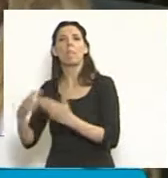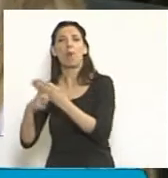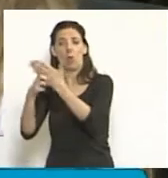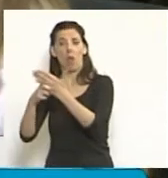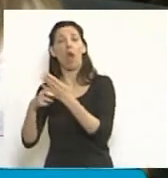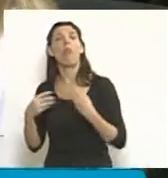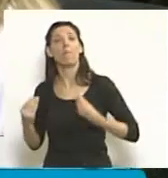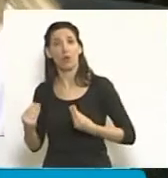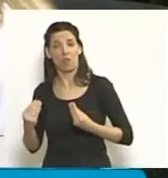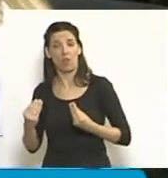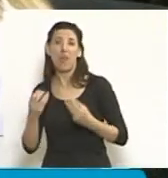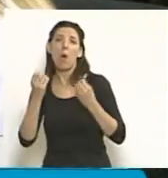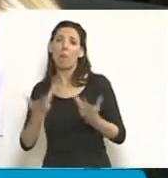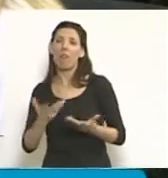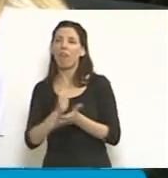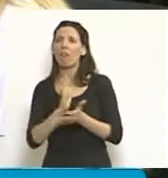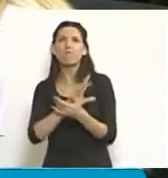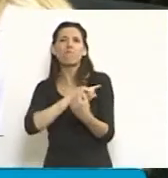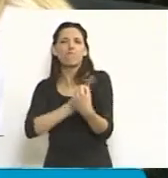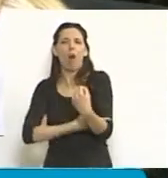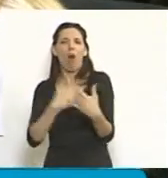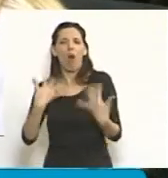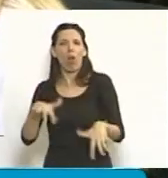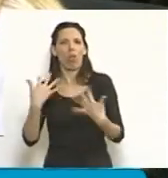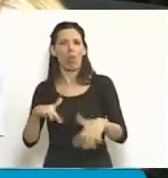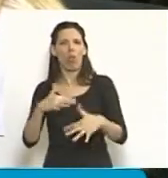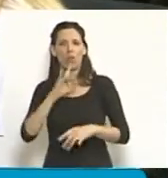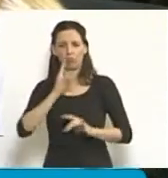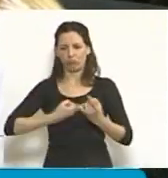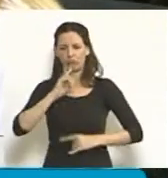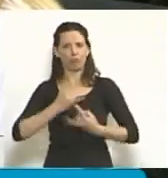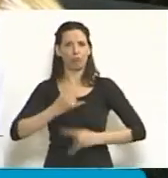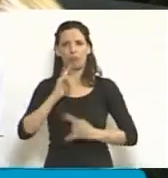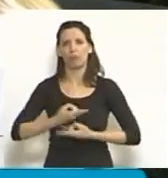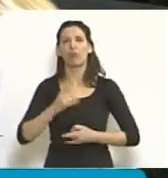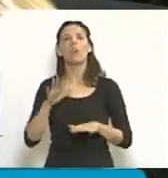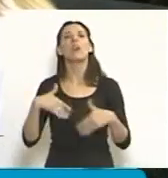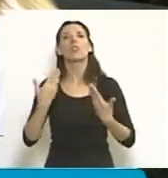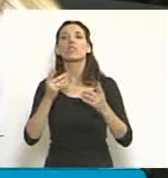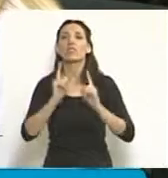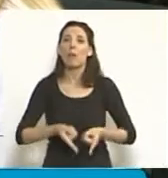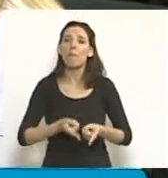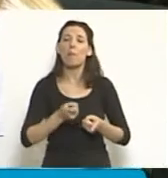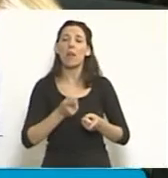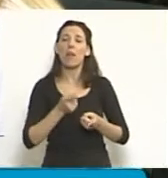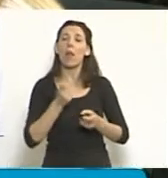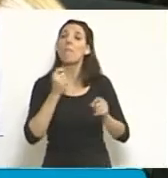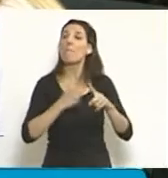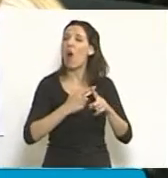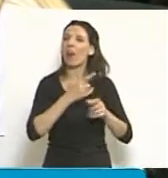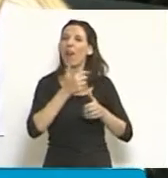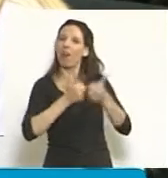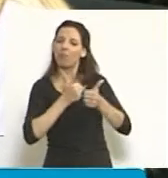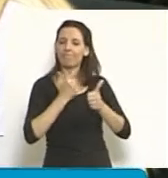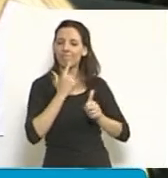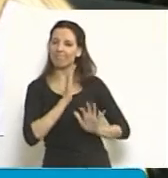este ejercicio abusivo en sus funciones, entre otras cosas por la manipulación de los concursos, por haber dictado